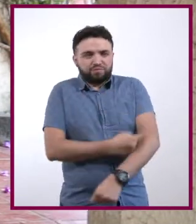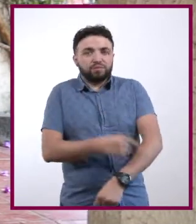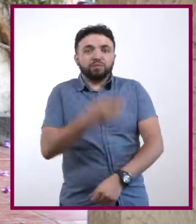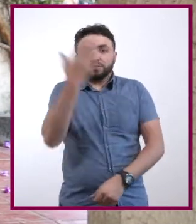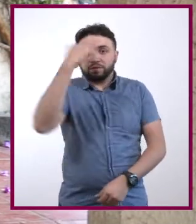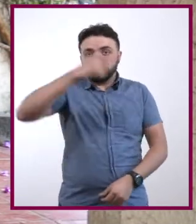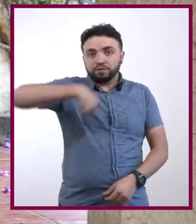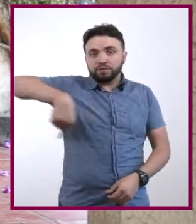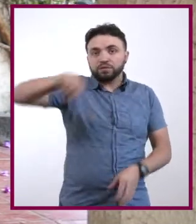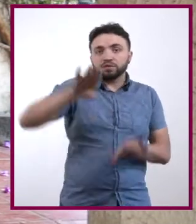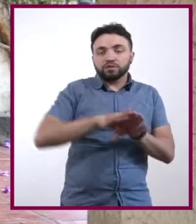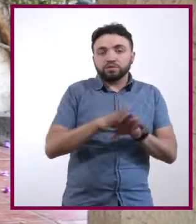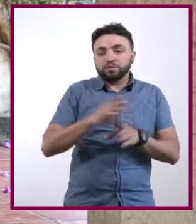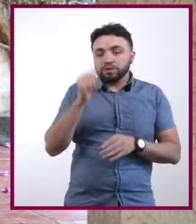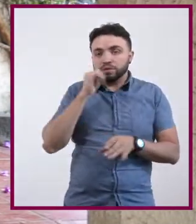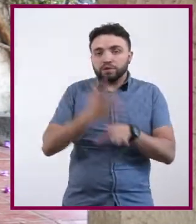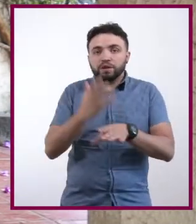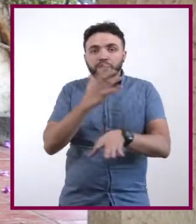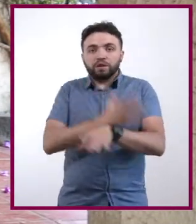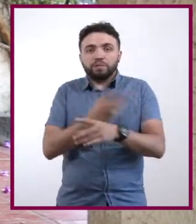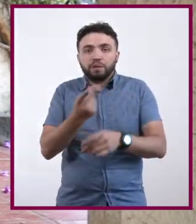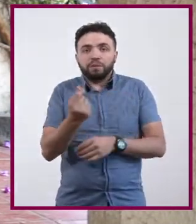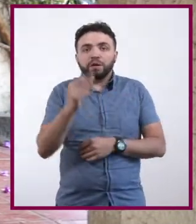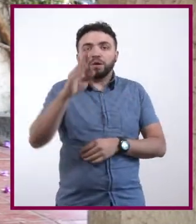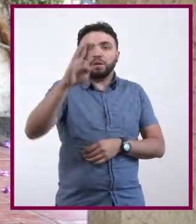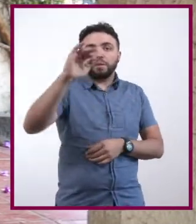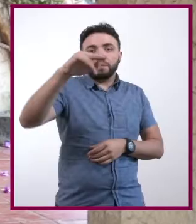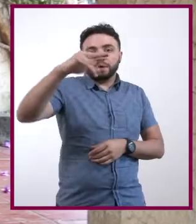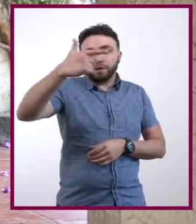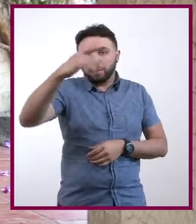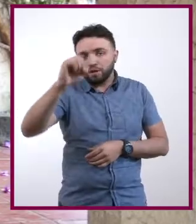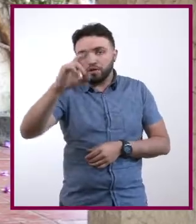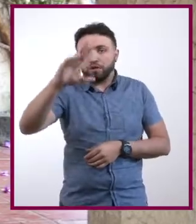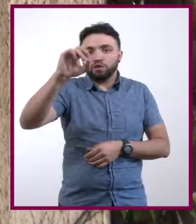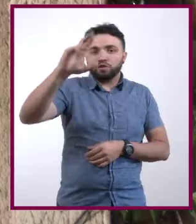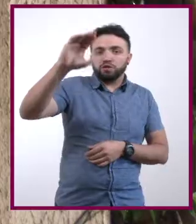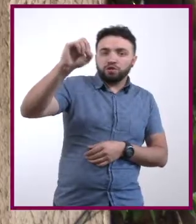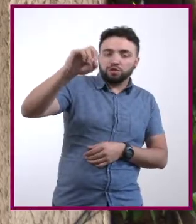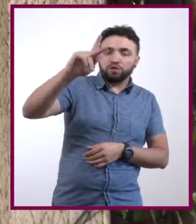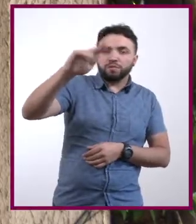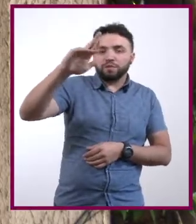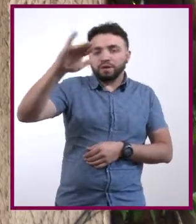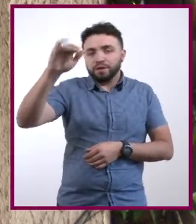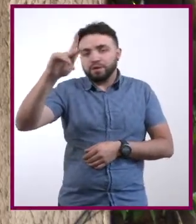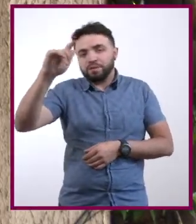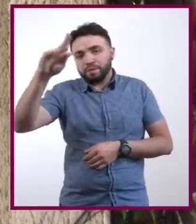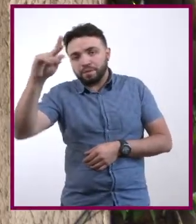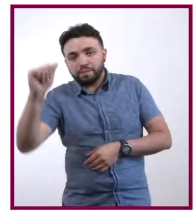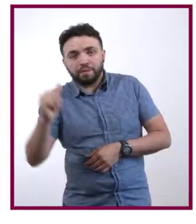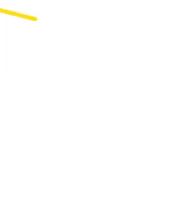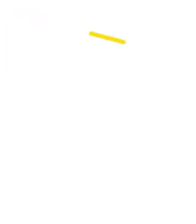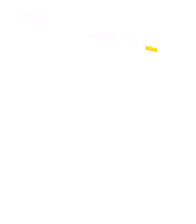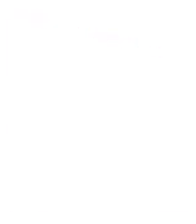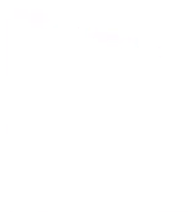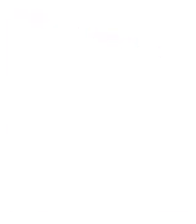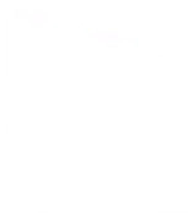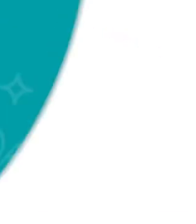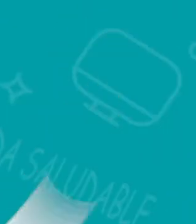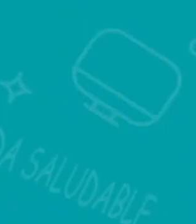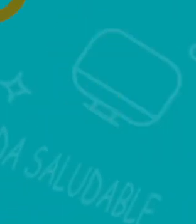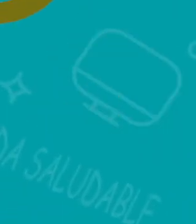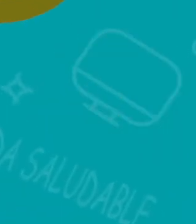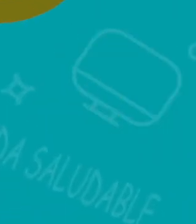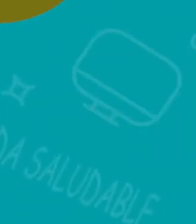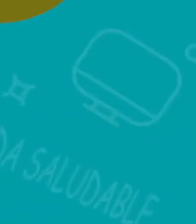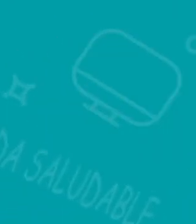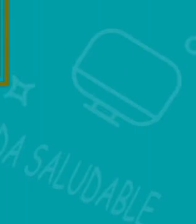esposa siempre vivieron acompañados de sus perros Mingo, Roro, Pili y Pepa, por mencionar solamente algunos.